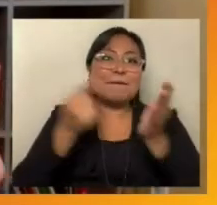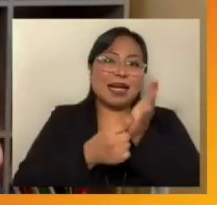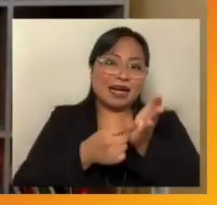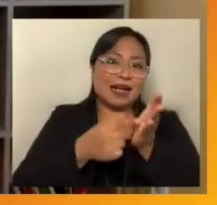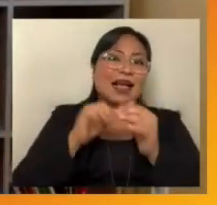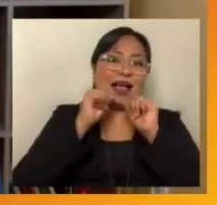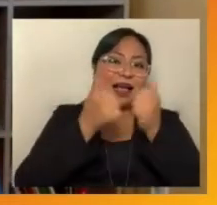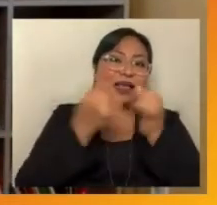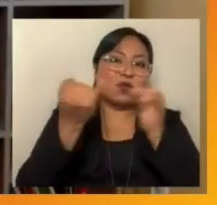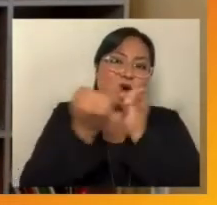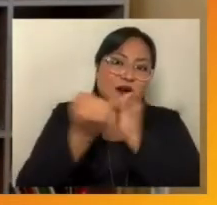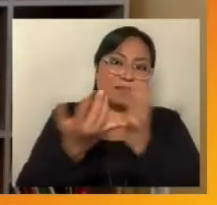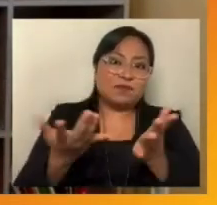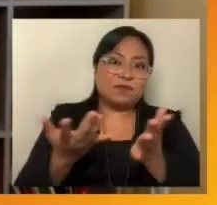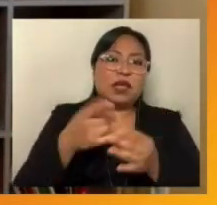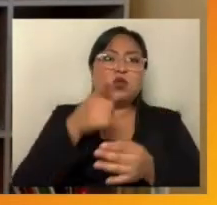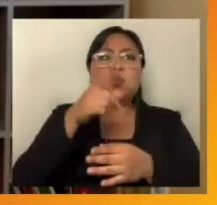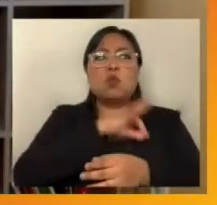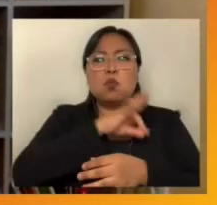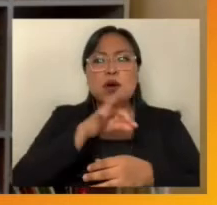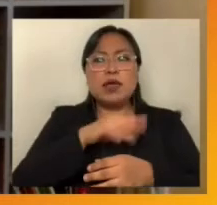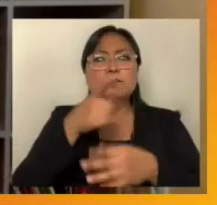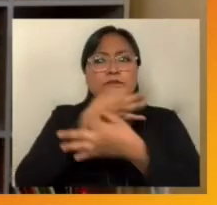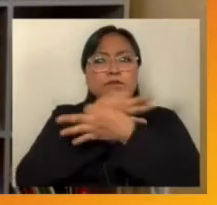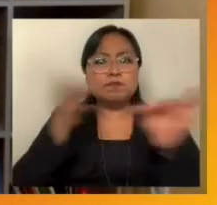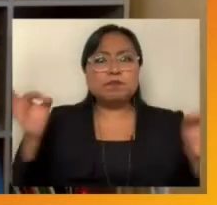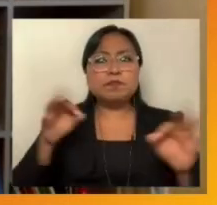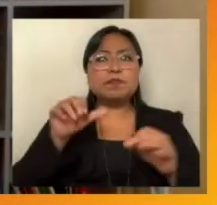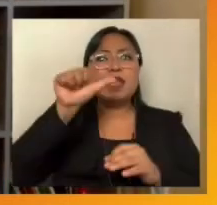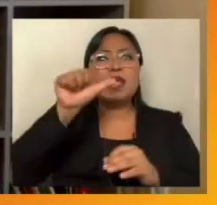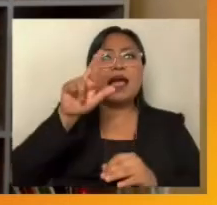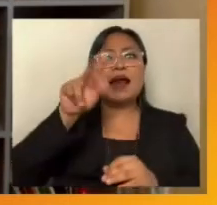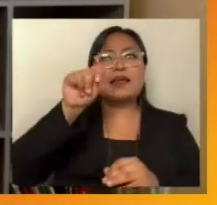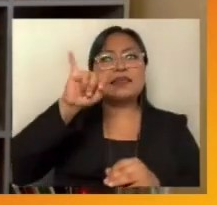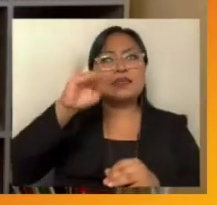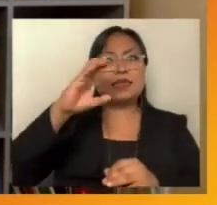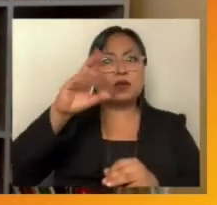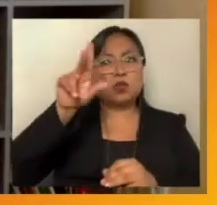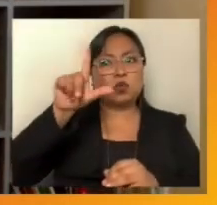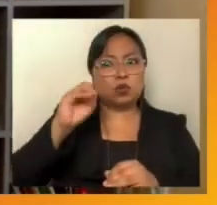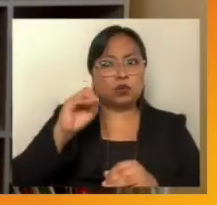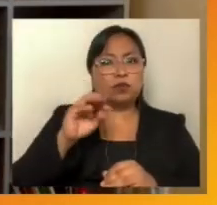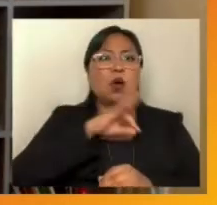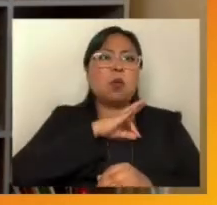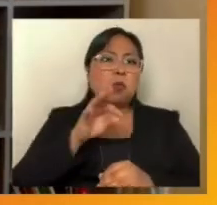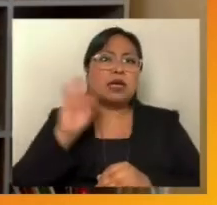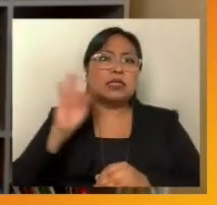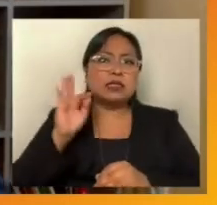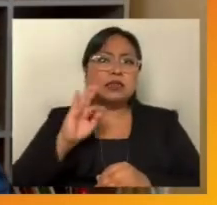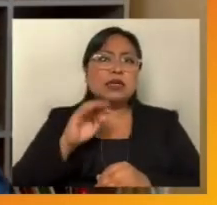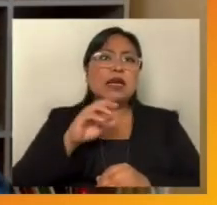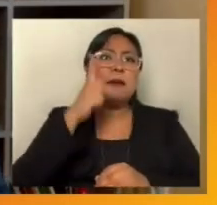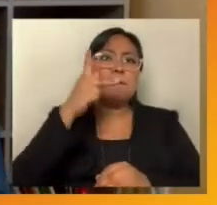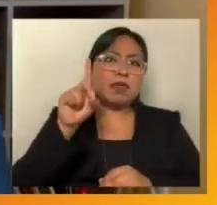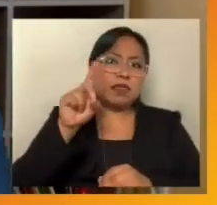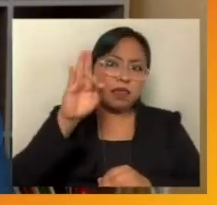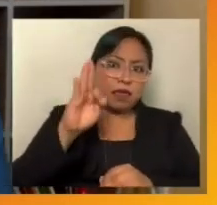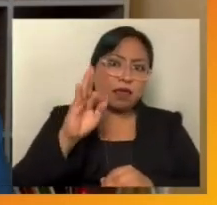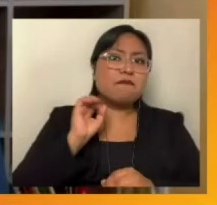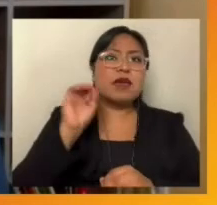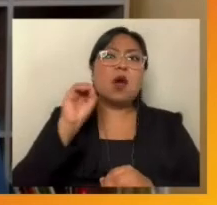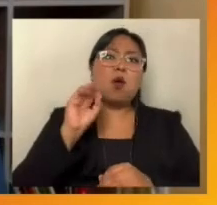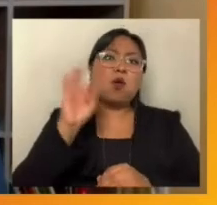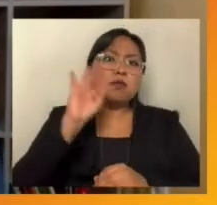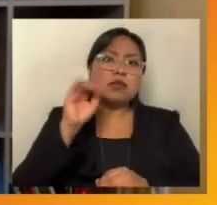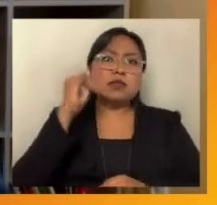la puedes publicar como un artículo. La puedes publicar como un PDF o carrusel de imágenes. La puedes